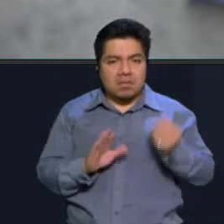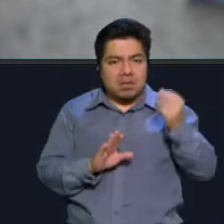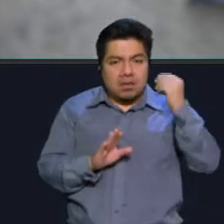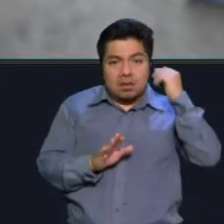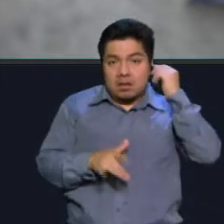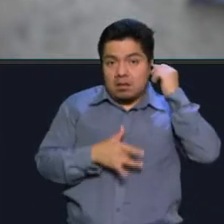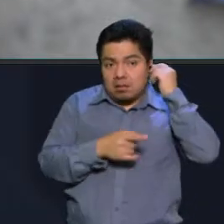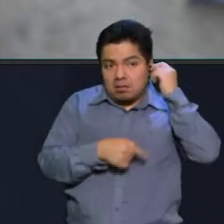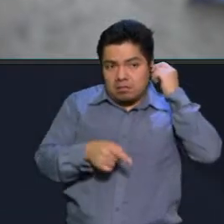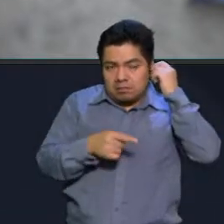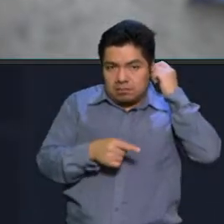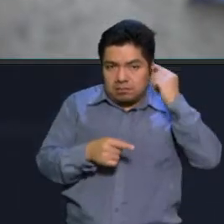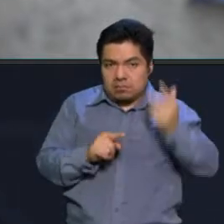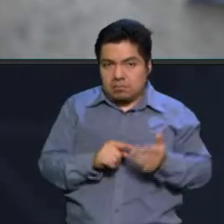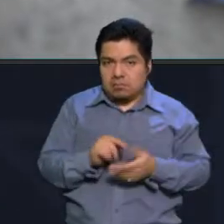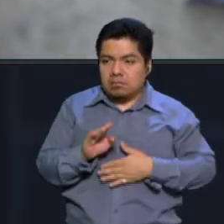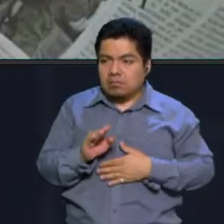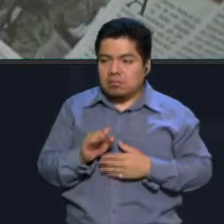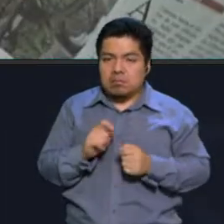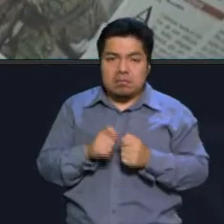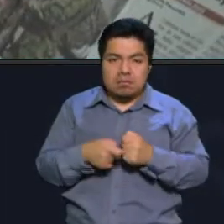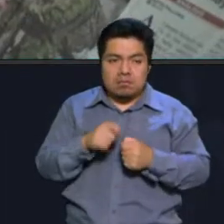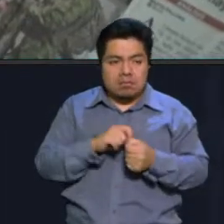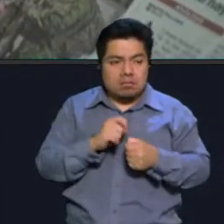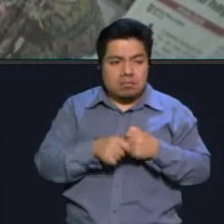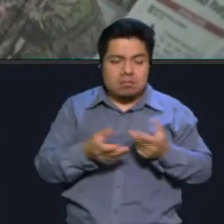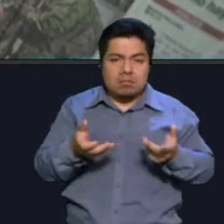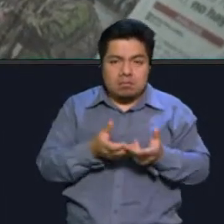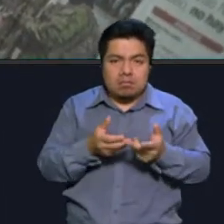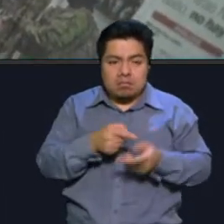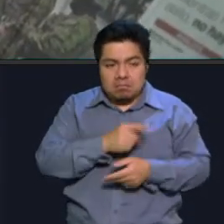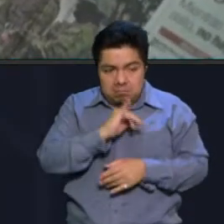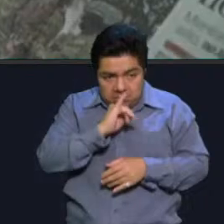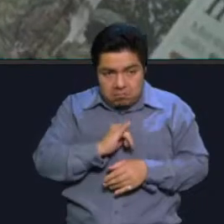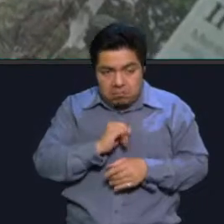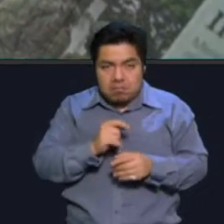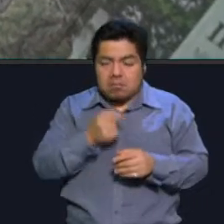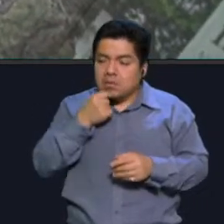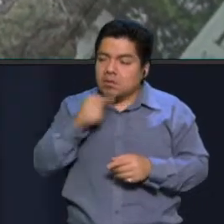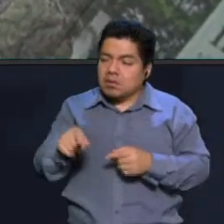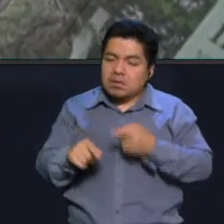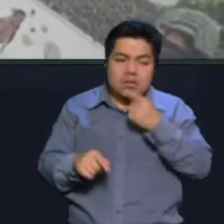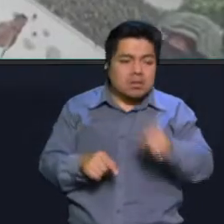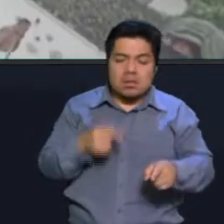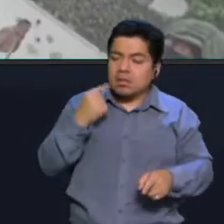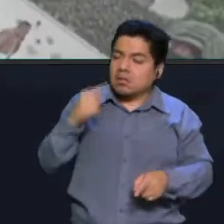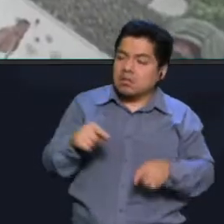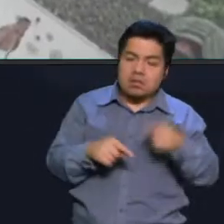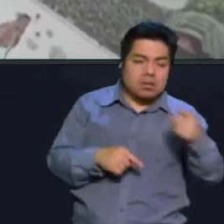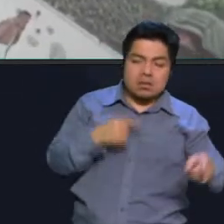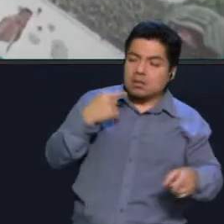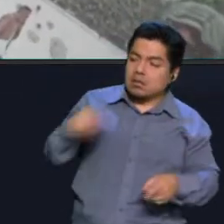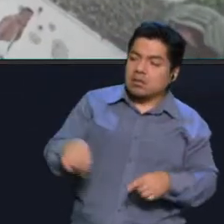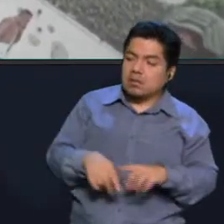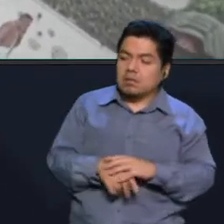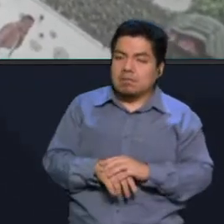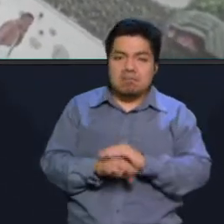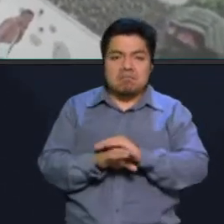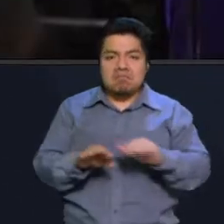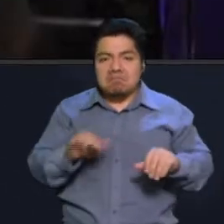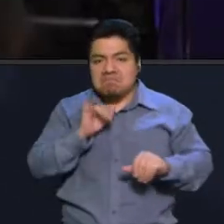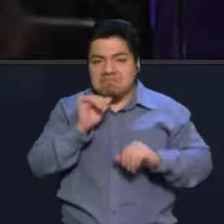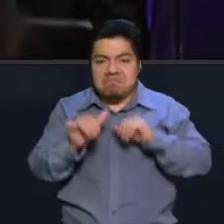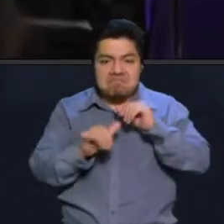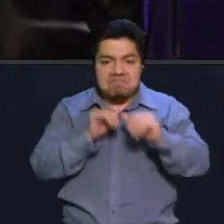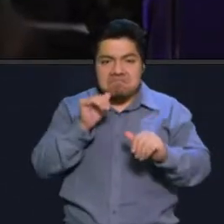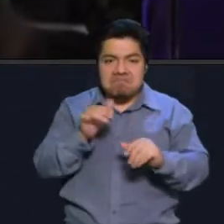porque se dedican a la exportación de banano, en donde como jefe da todas las órdenes de manera vertical, sin atenerse a ningún tipo